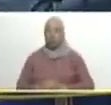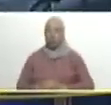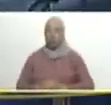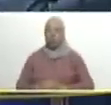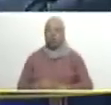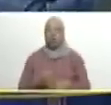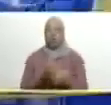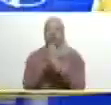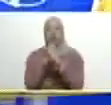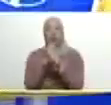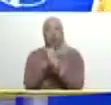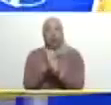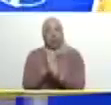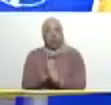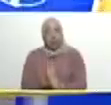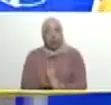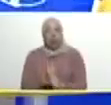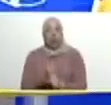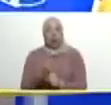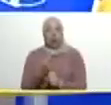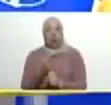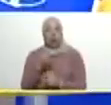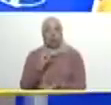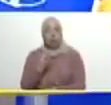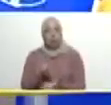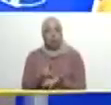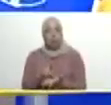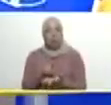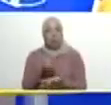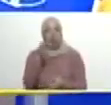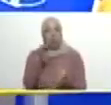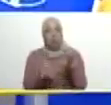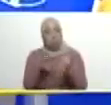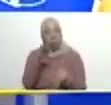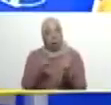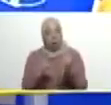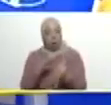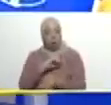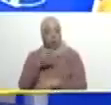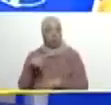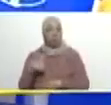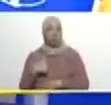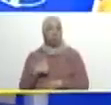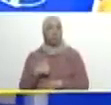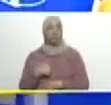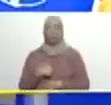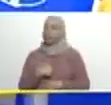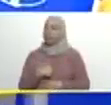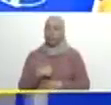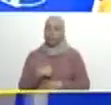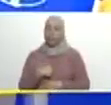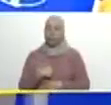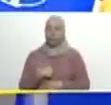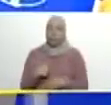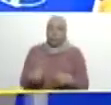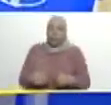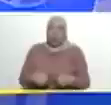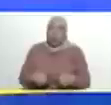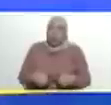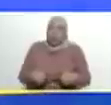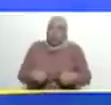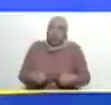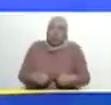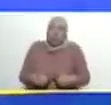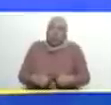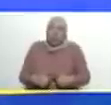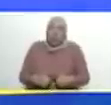que no nos pongamos en la posición de jueces, porque eso hace que la gente sufra de manera